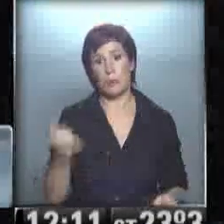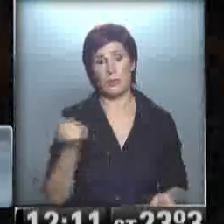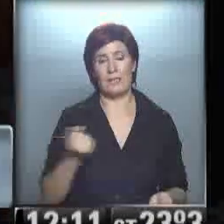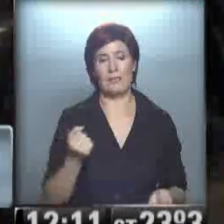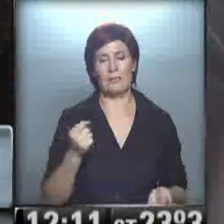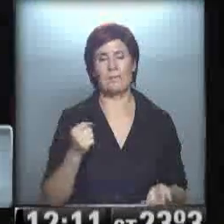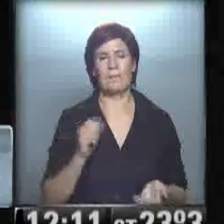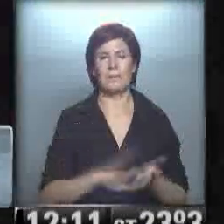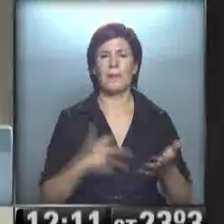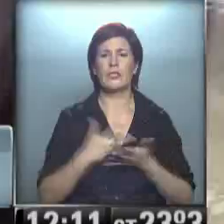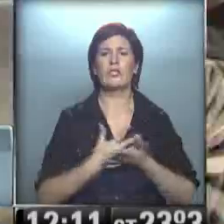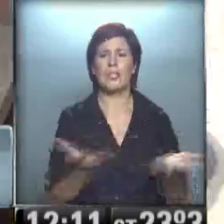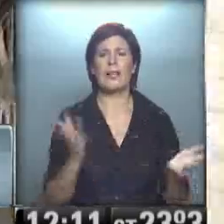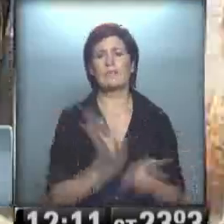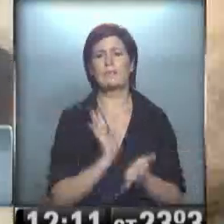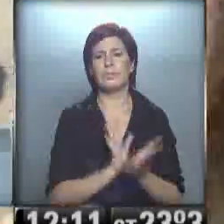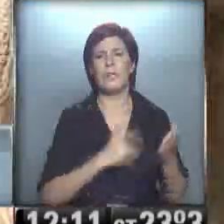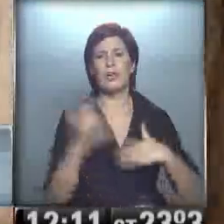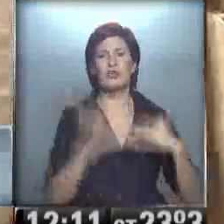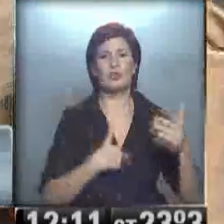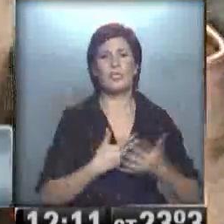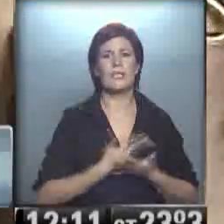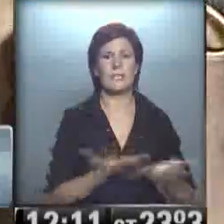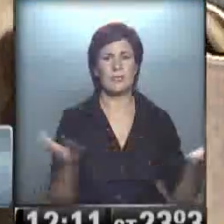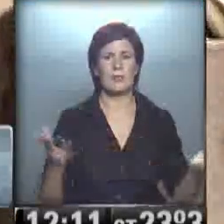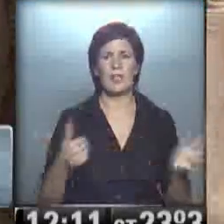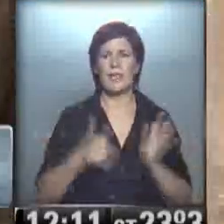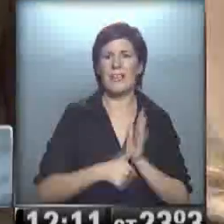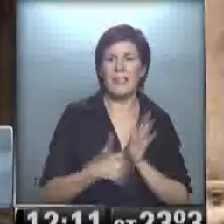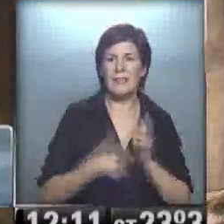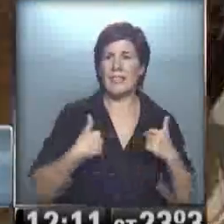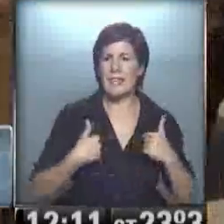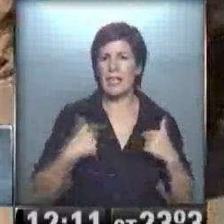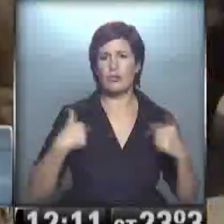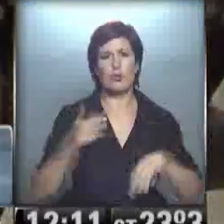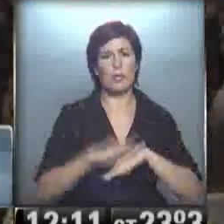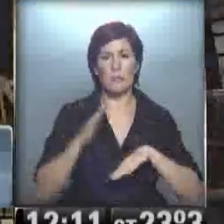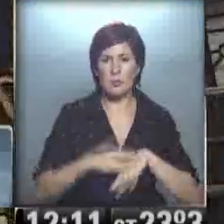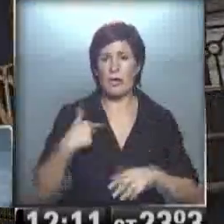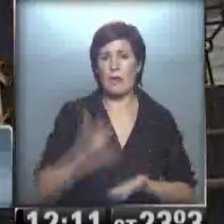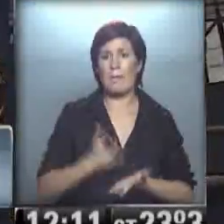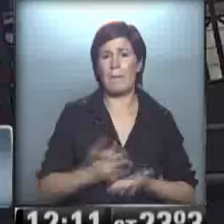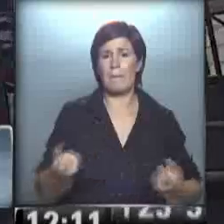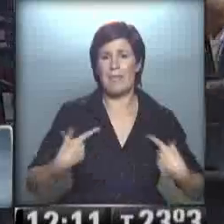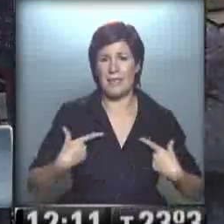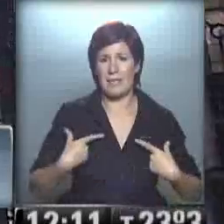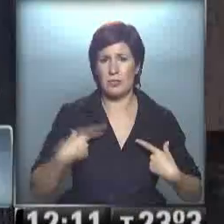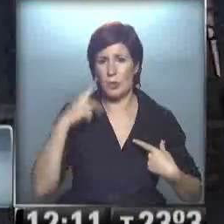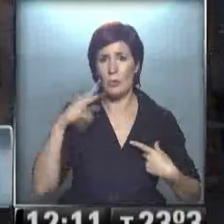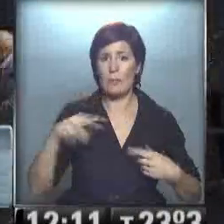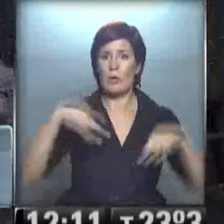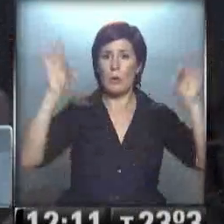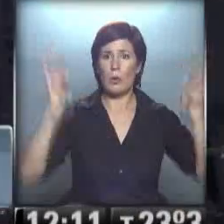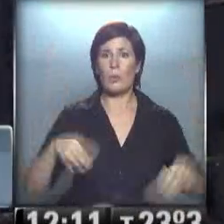llama construcción de ciudadanía. Claro. Eso quiere decir ciudadanos que se hacen cargo de sus derechos. La bandera desplegada de